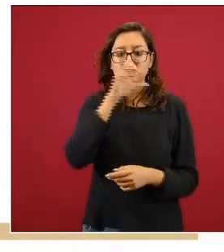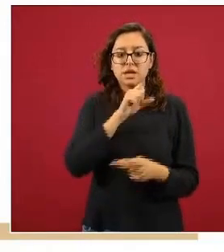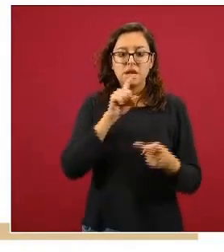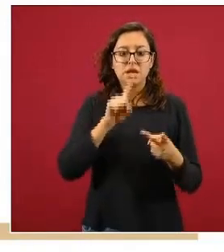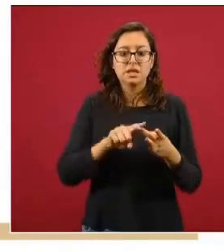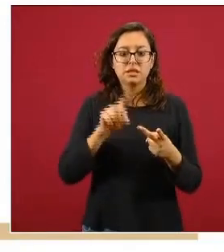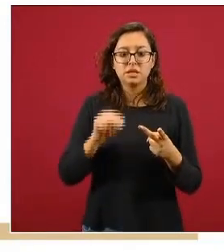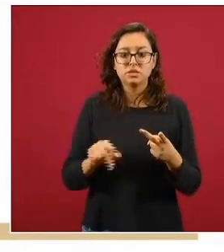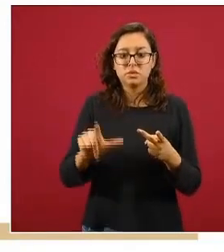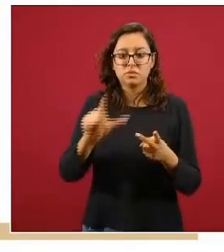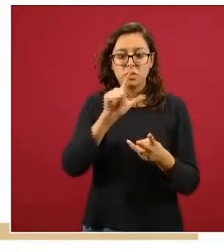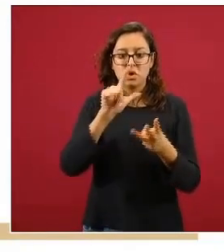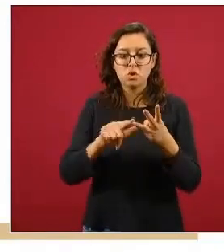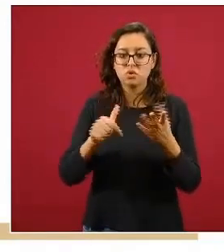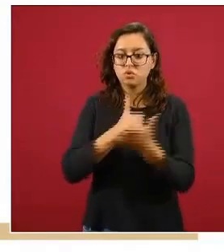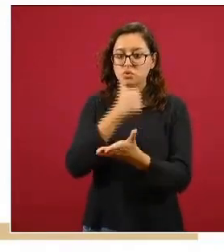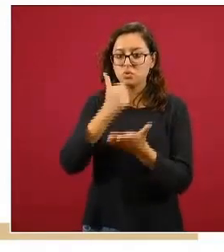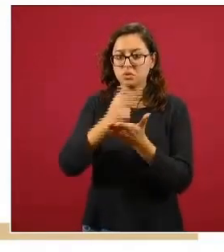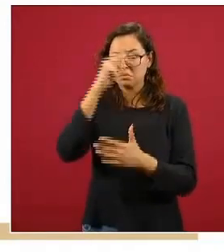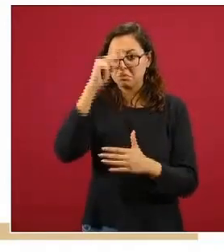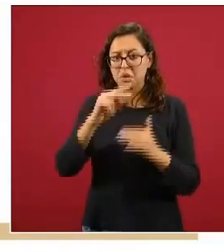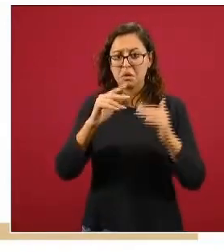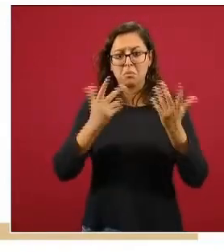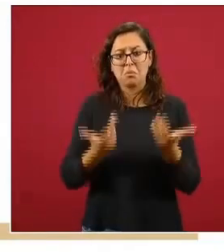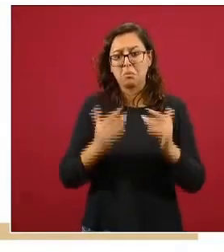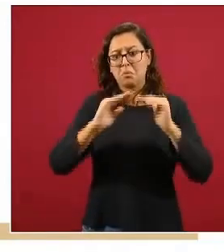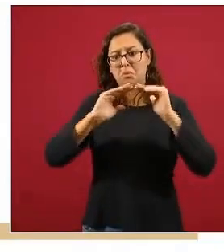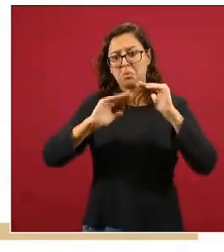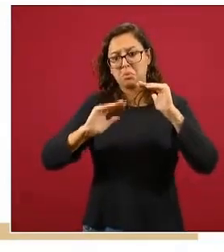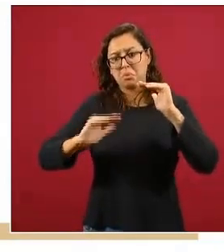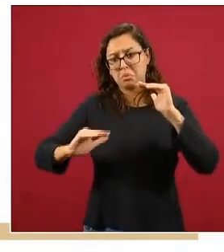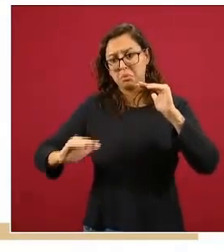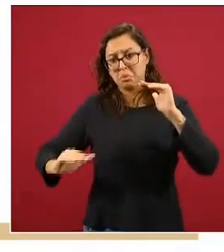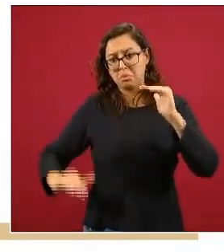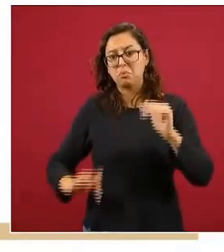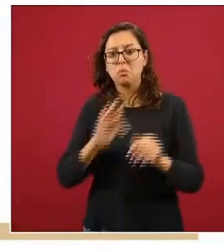México, pero después las demás van disminuyendo. Vean ustedes cómo están Campeche y Chiapas.